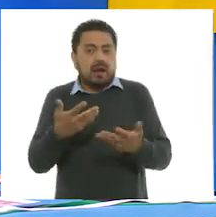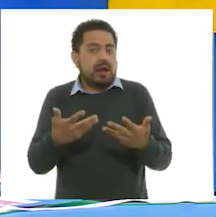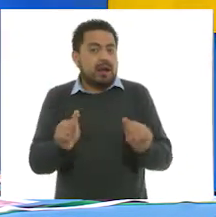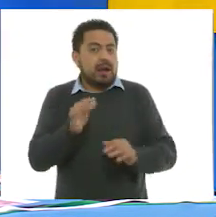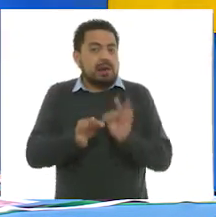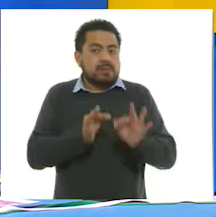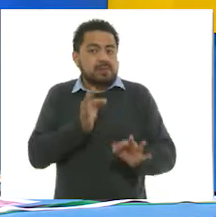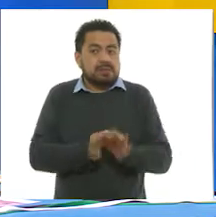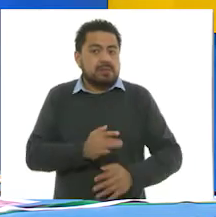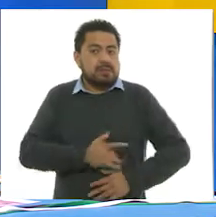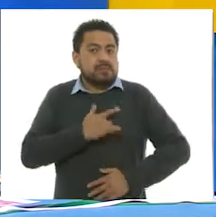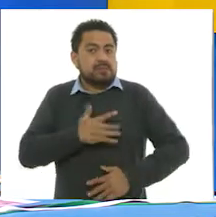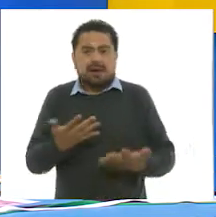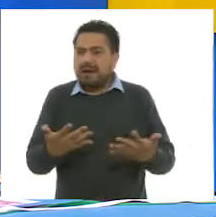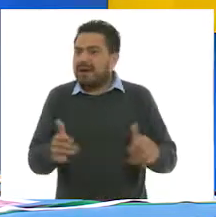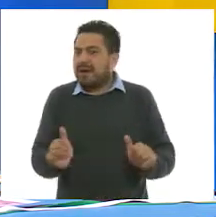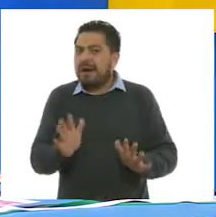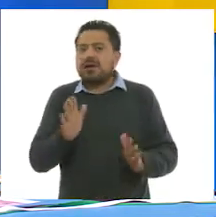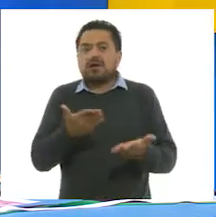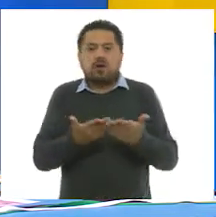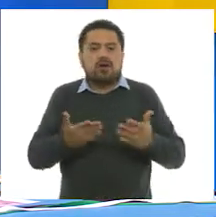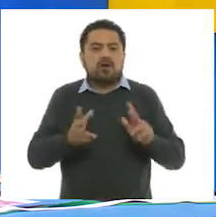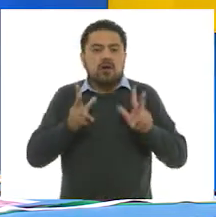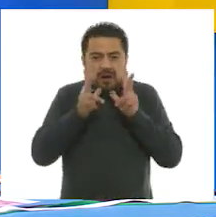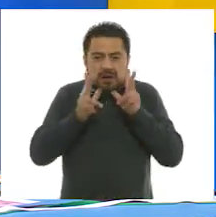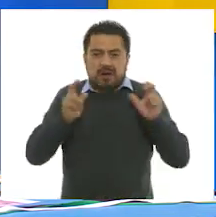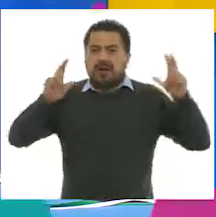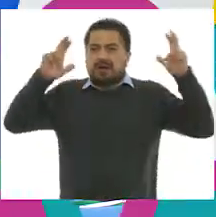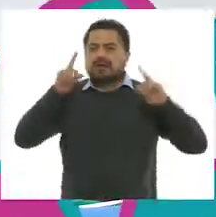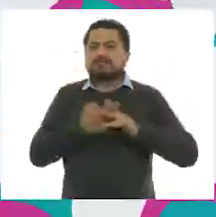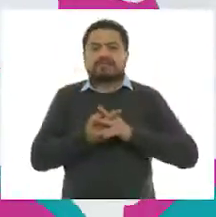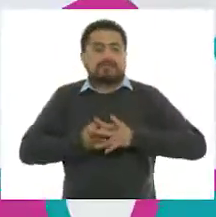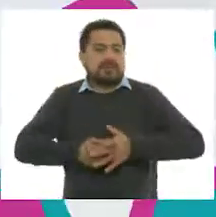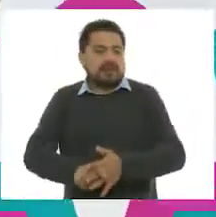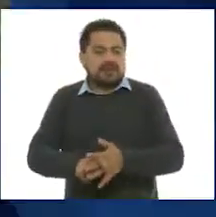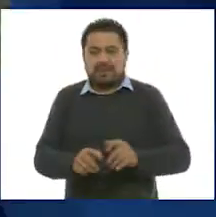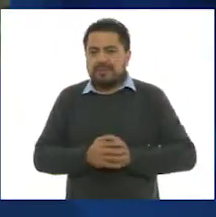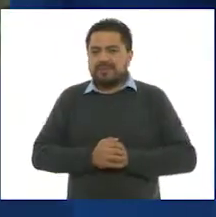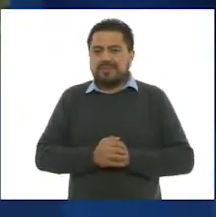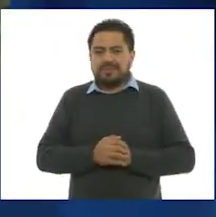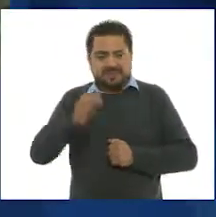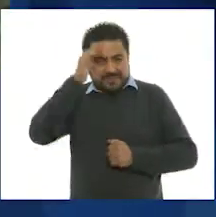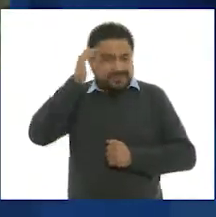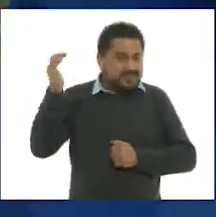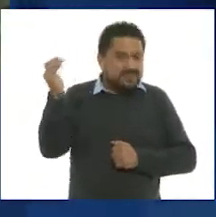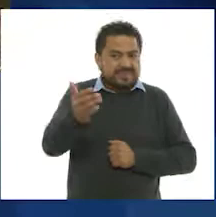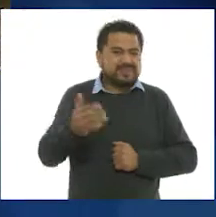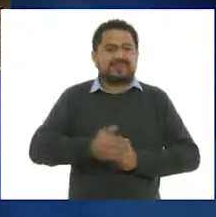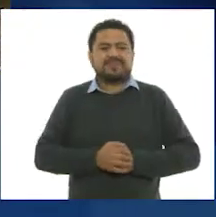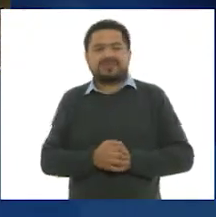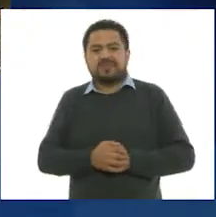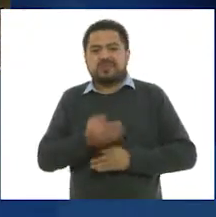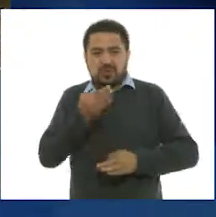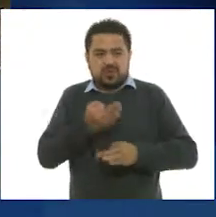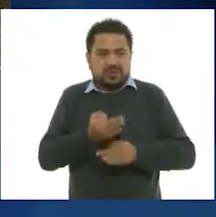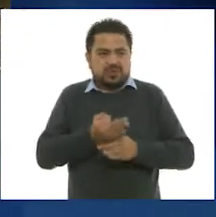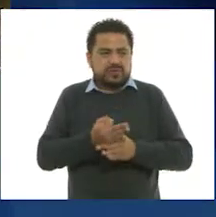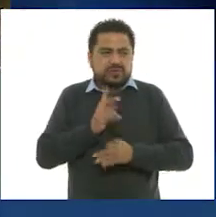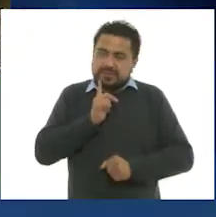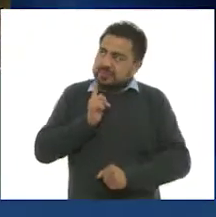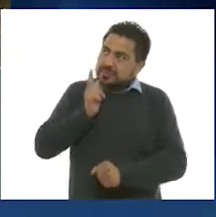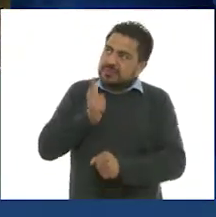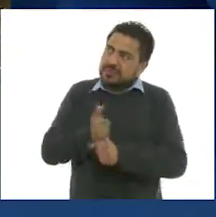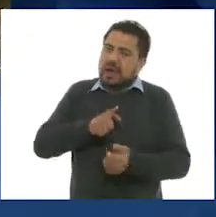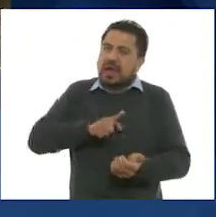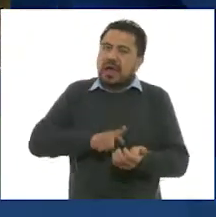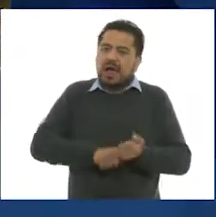están listos? ¿Ya? Vamos con Ajo Listo y comenzamos. ¡Hola! ¡Vamos a ver el